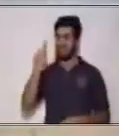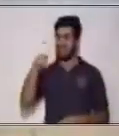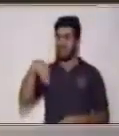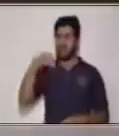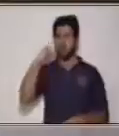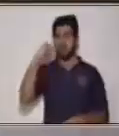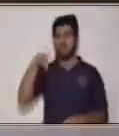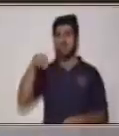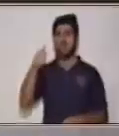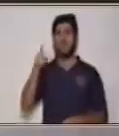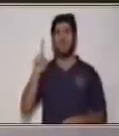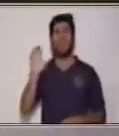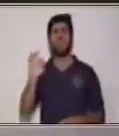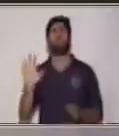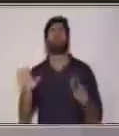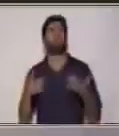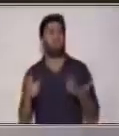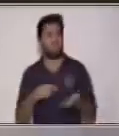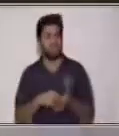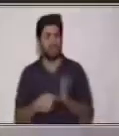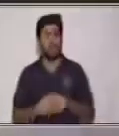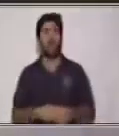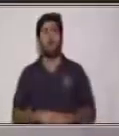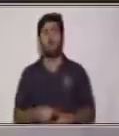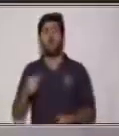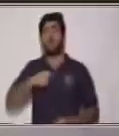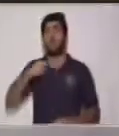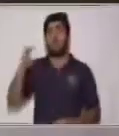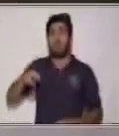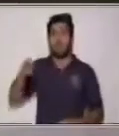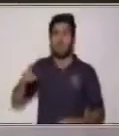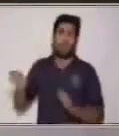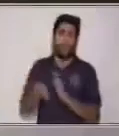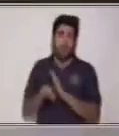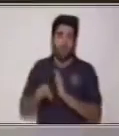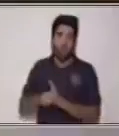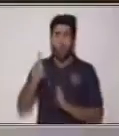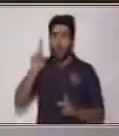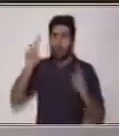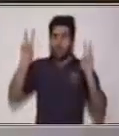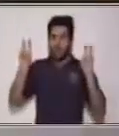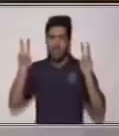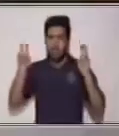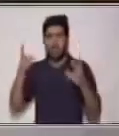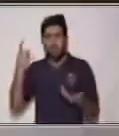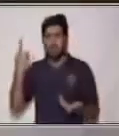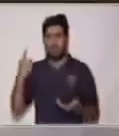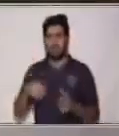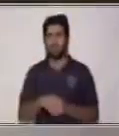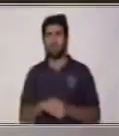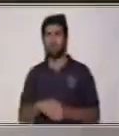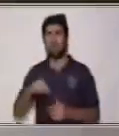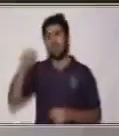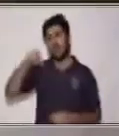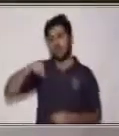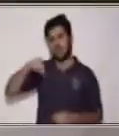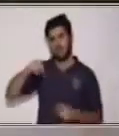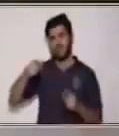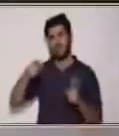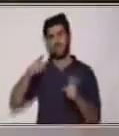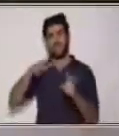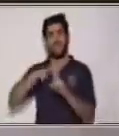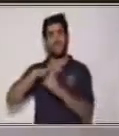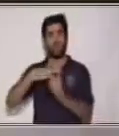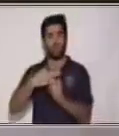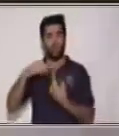repente yo quiero dar a conocer una investigación. A ver, pensemos. Pensemos en el contexto que estaba pasando en